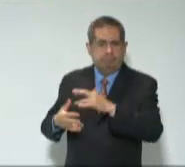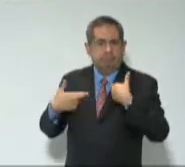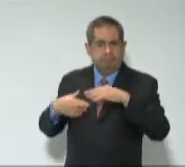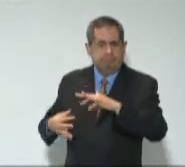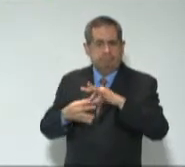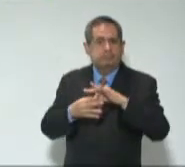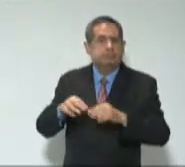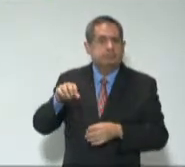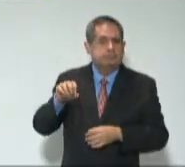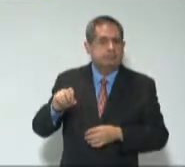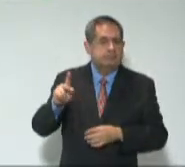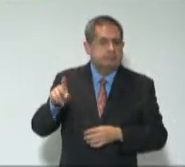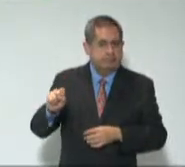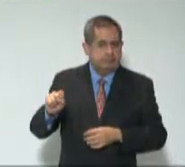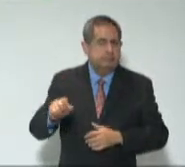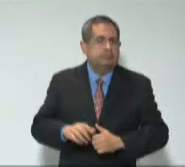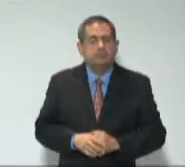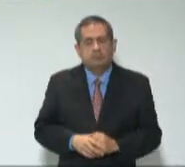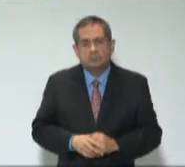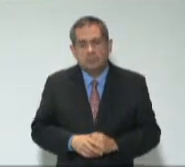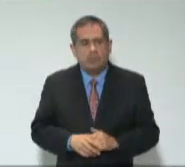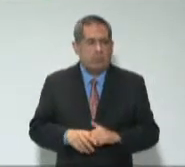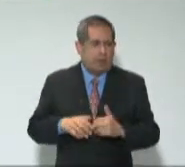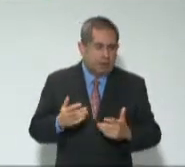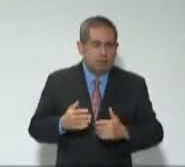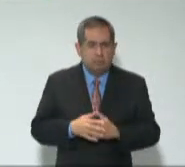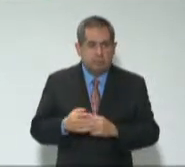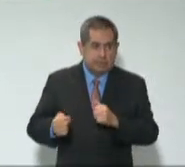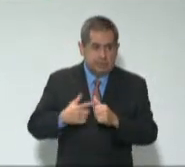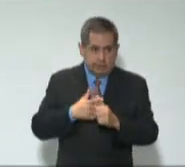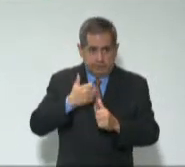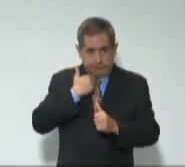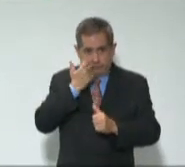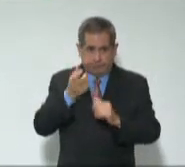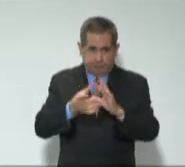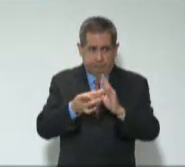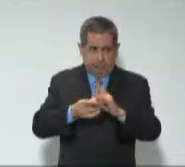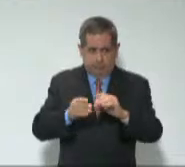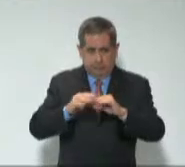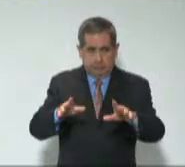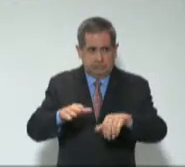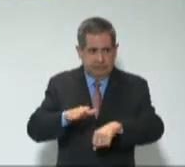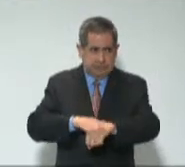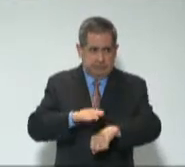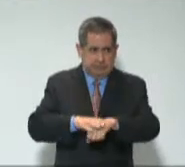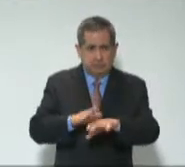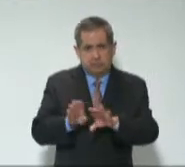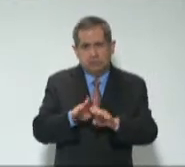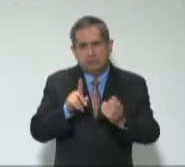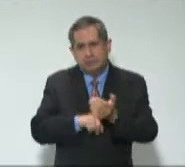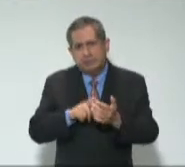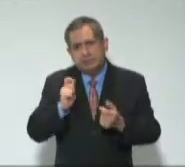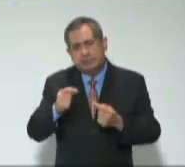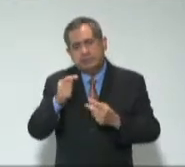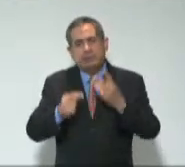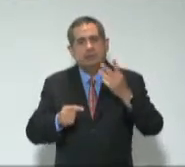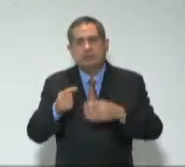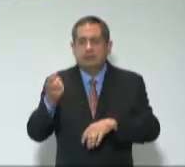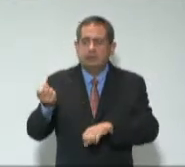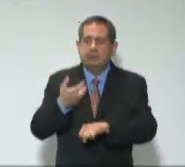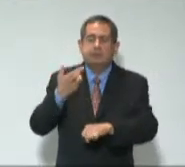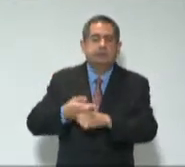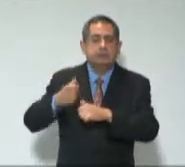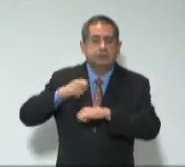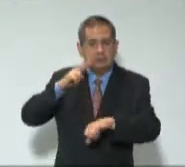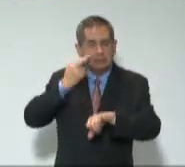Panamericana de la salud por eso yo quisiera en primer lugar eh destacar lo señalado por el secretario